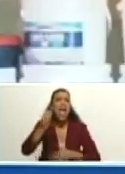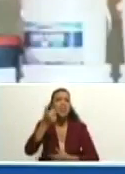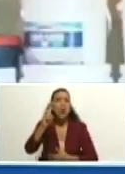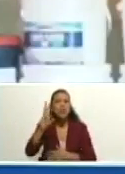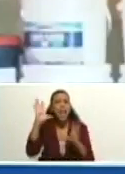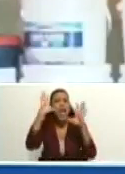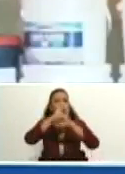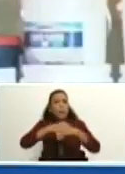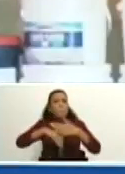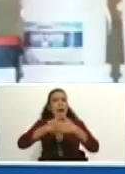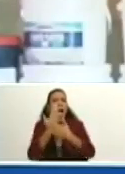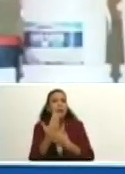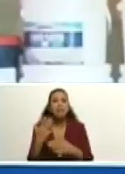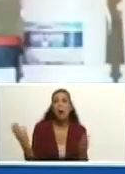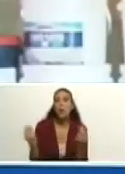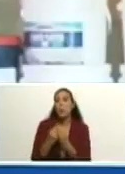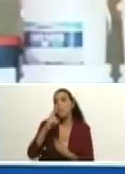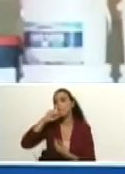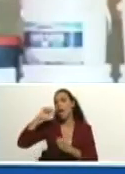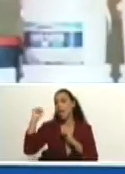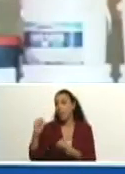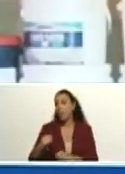noche. ¿Dónde estabas tú? Estaba con Maduro.